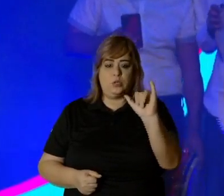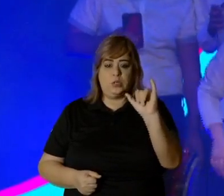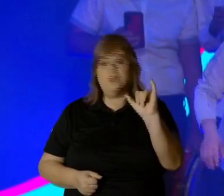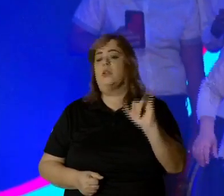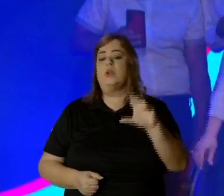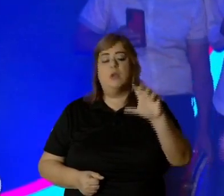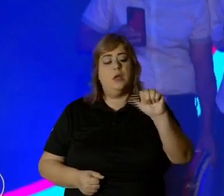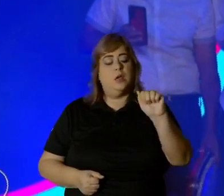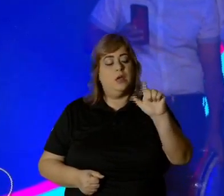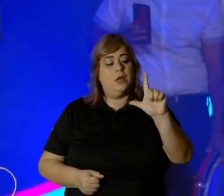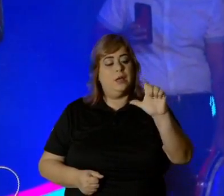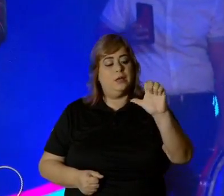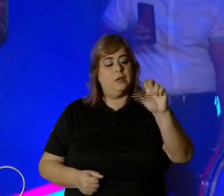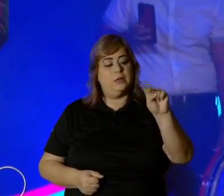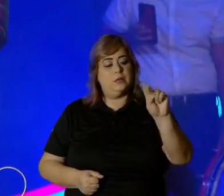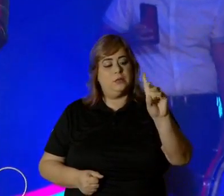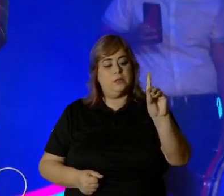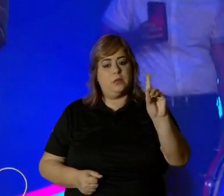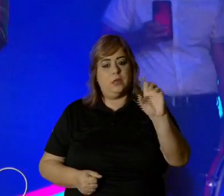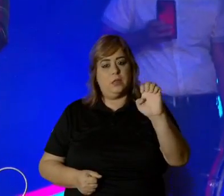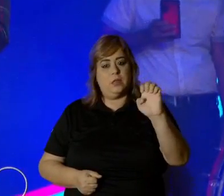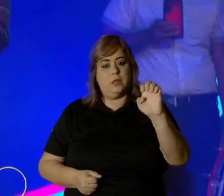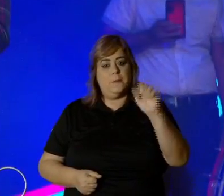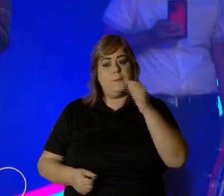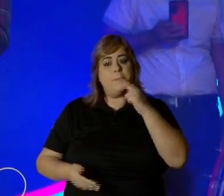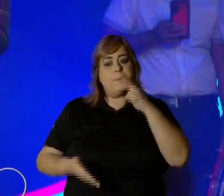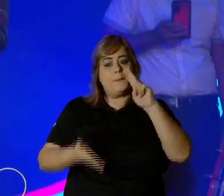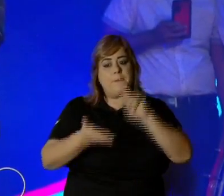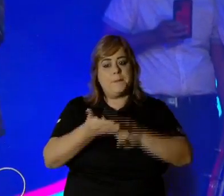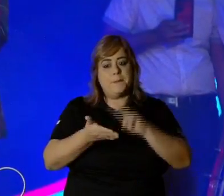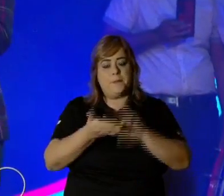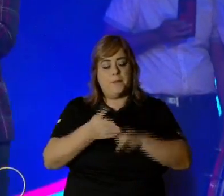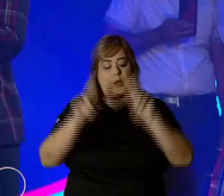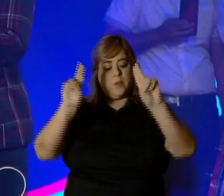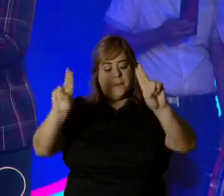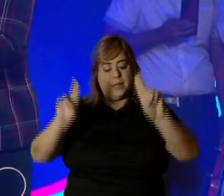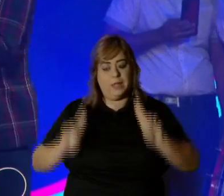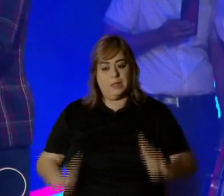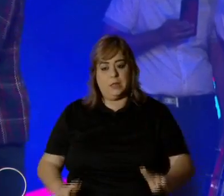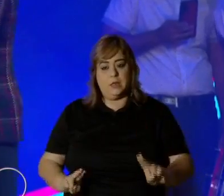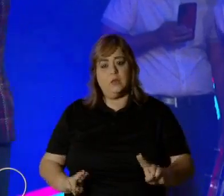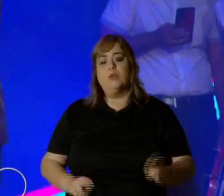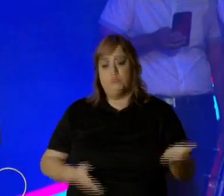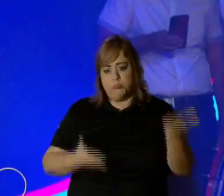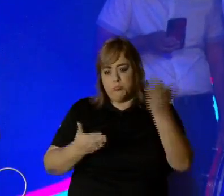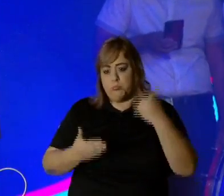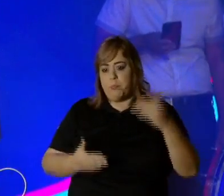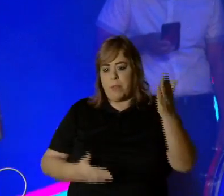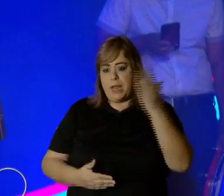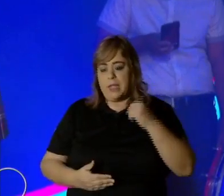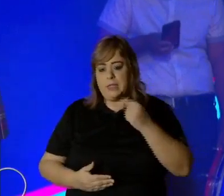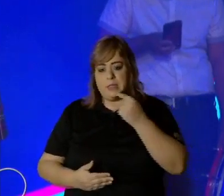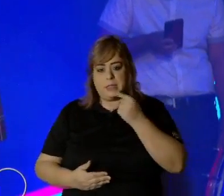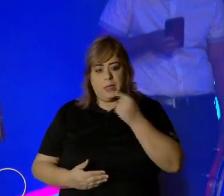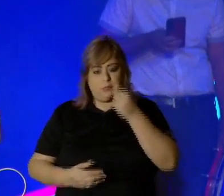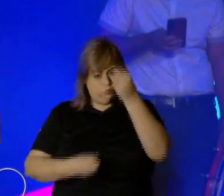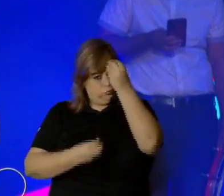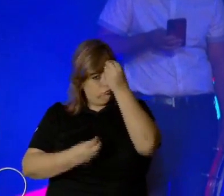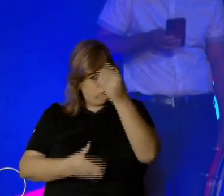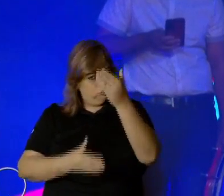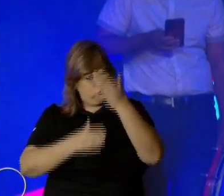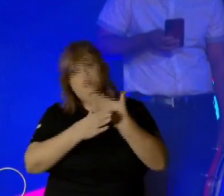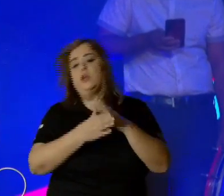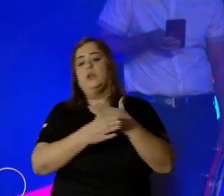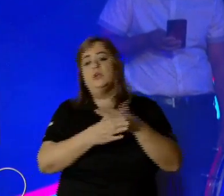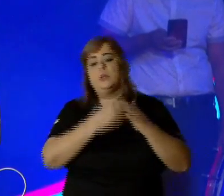matrículas ya en... ¿Dónde? Venga acá y dígalo, hermano. Venga acá, présteme ese micrófono y después